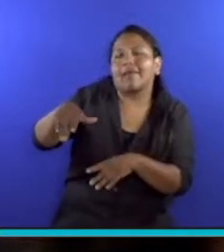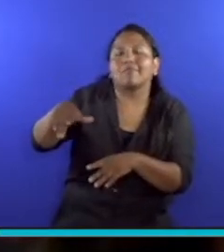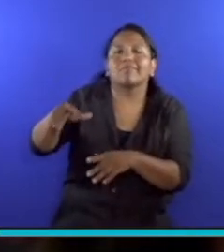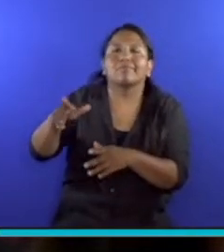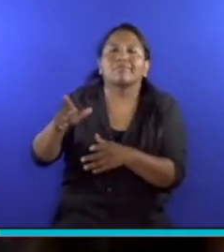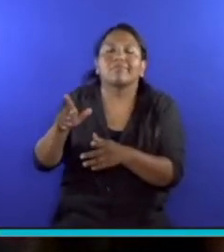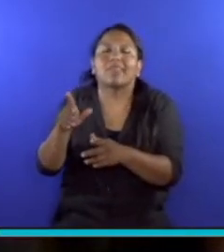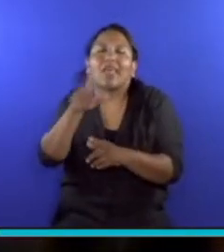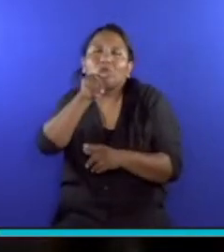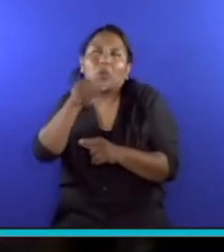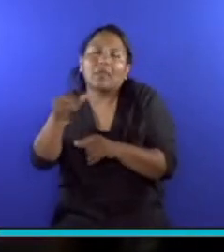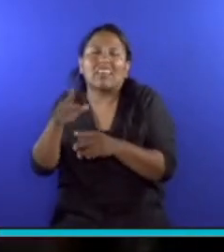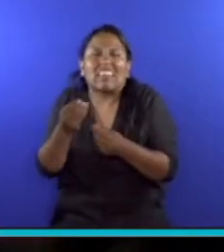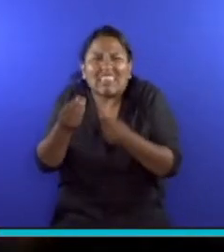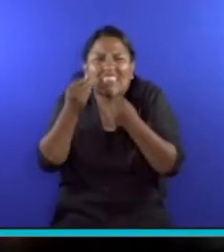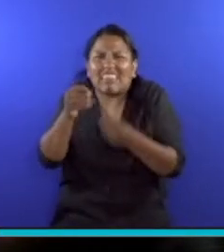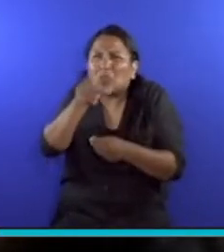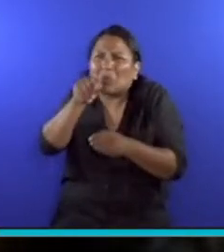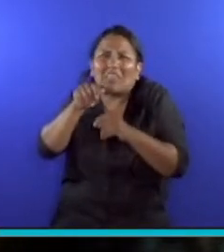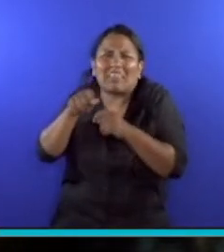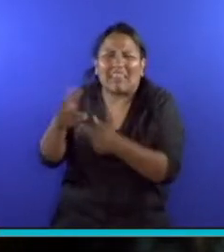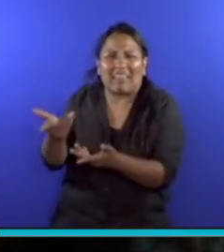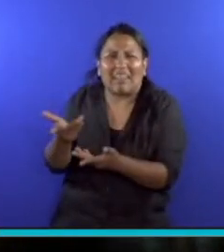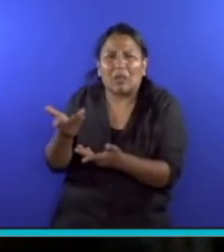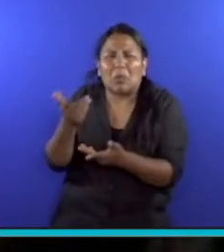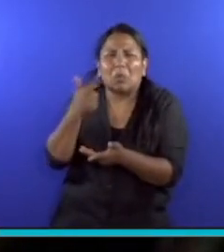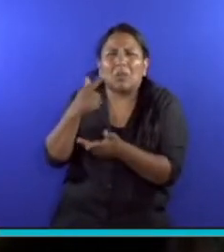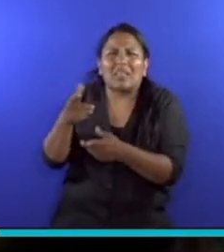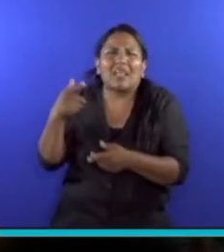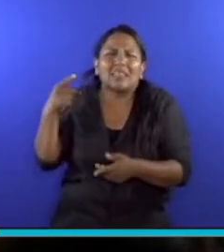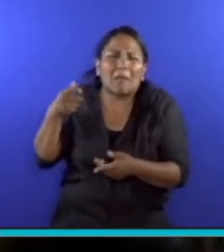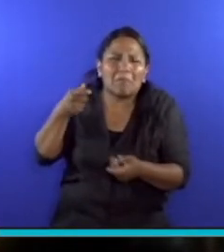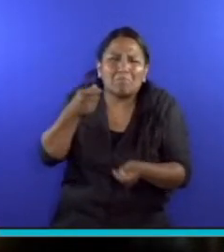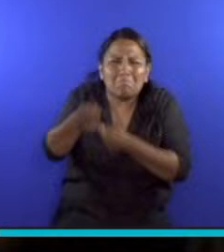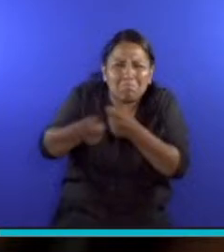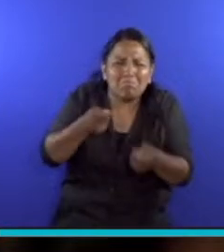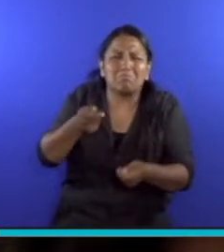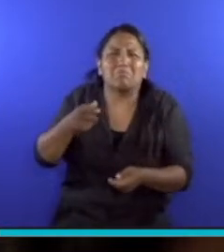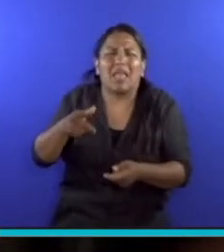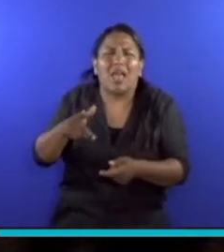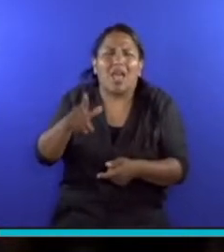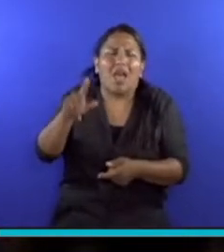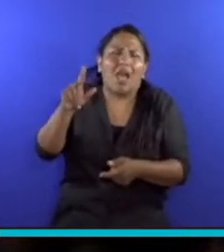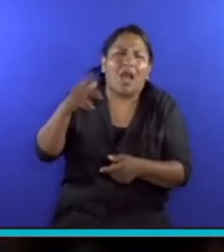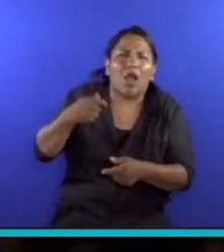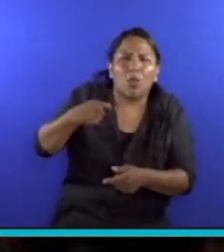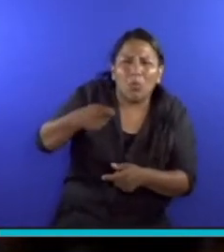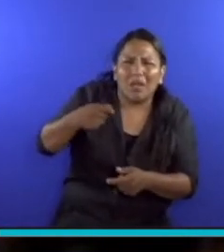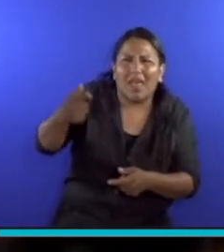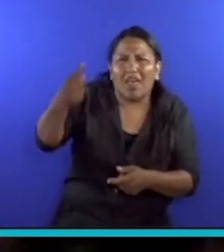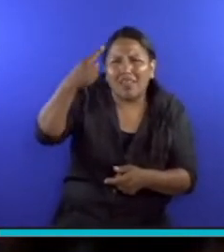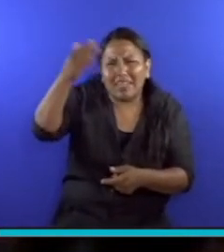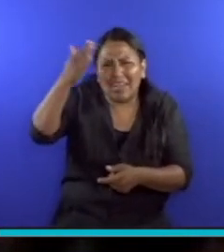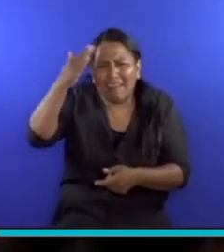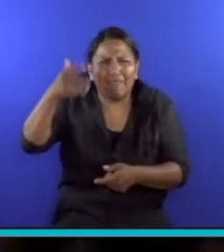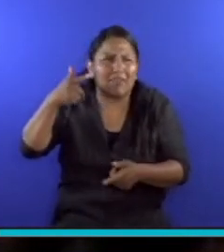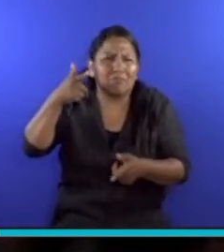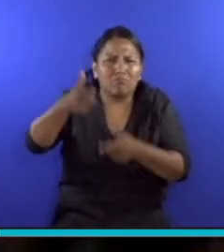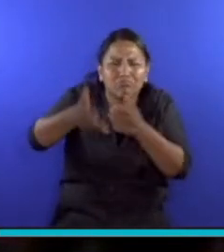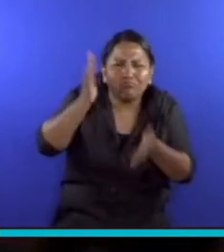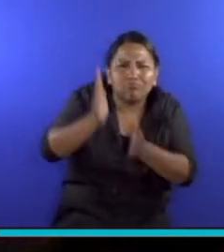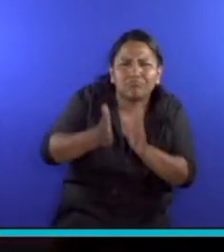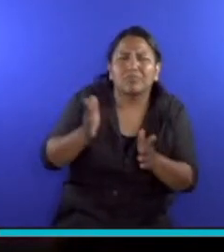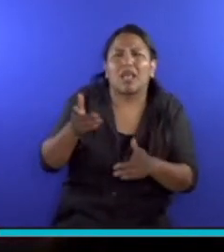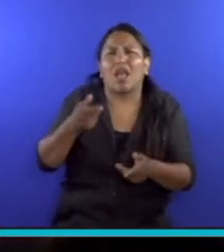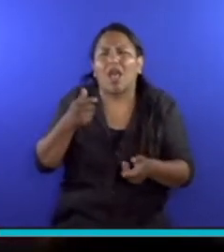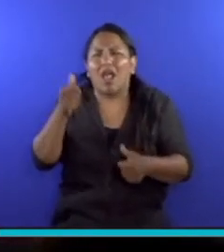¿Qué chicanas de Twitter? Le están pegando a jubiladas en la frente, le están pegando a los jubilados mientras